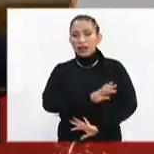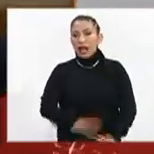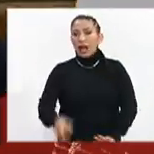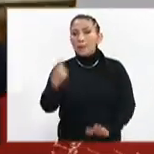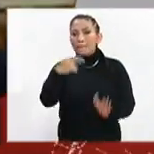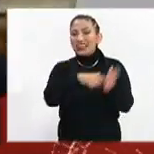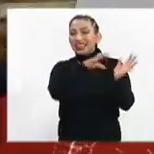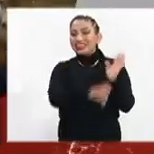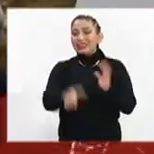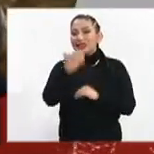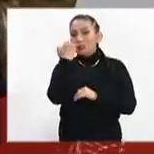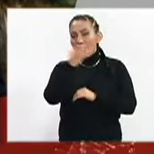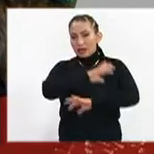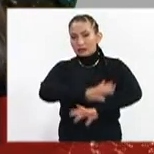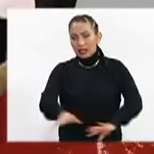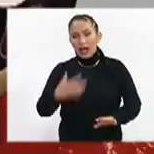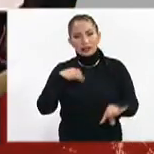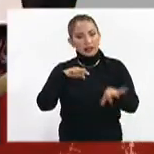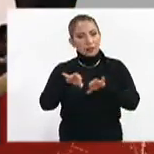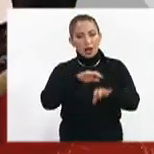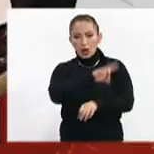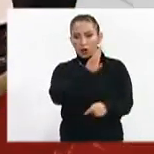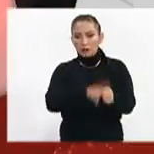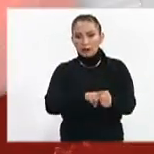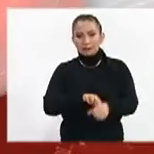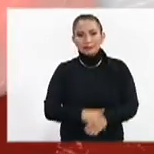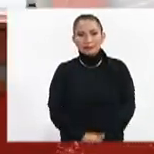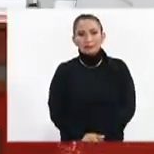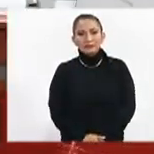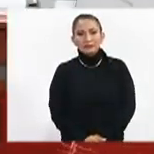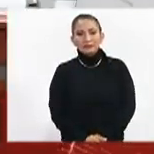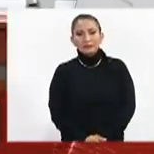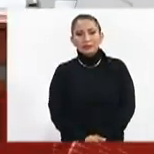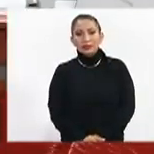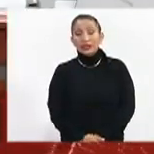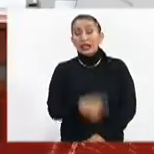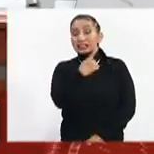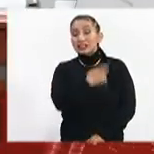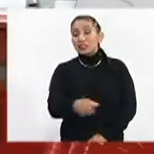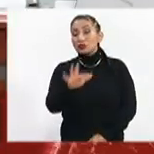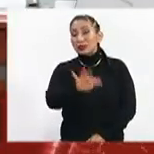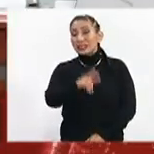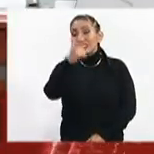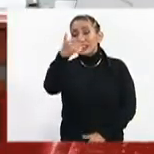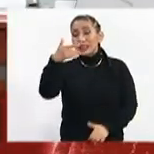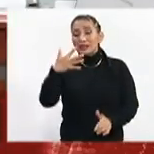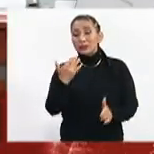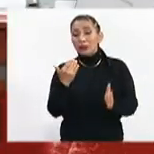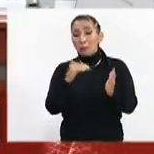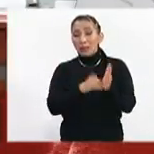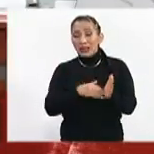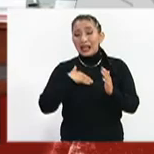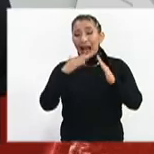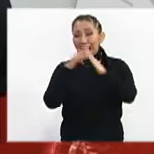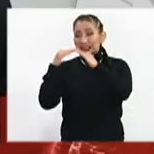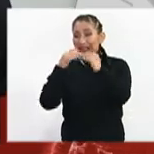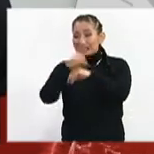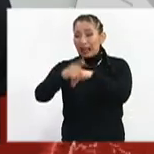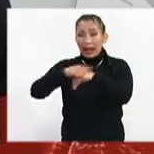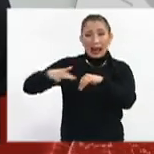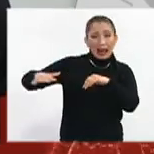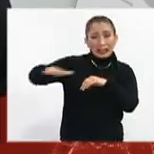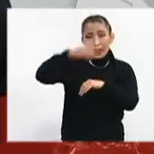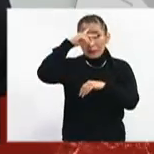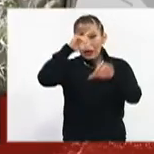más de 1,500 escuelas las que operan con normalidad. Hay más de 155,000 viviendas afectadas en todo el